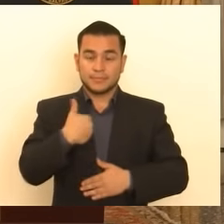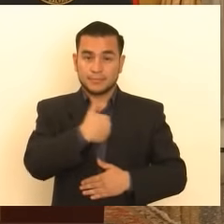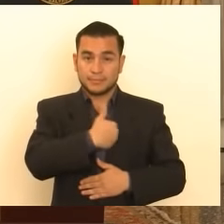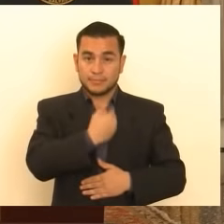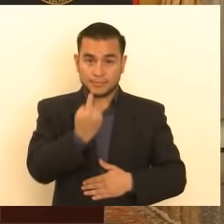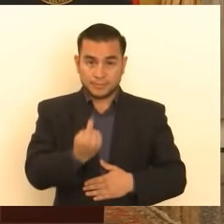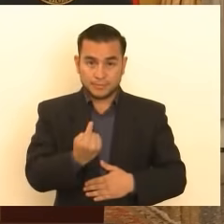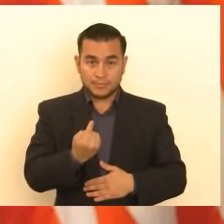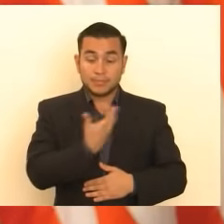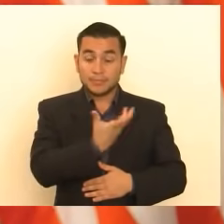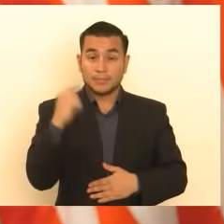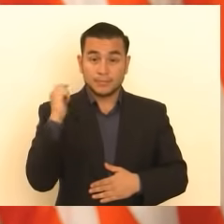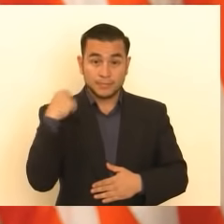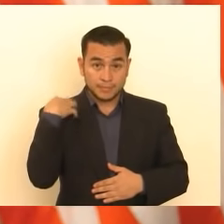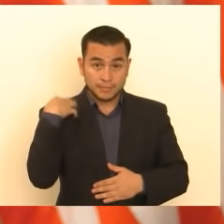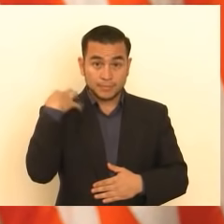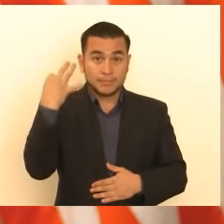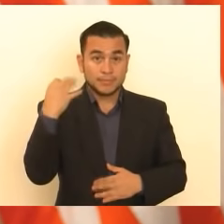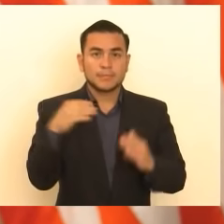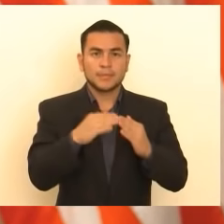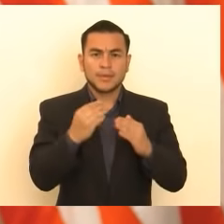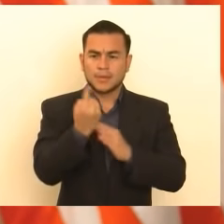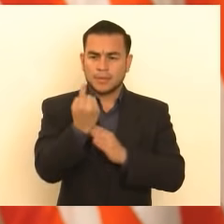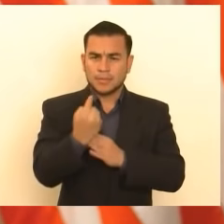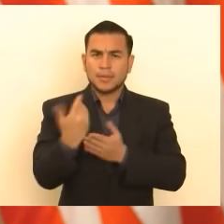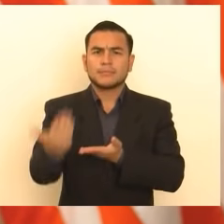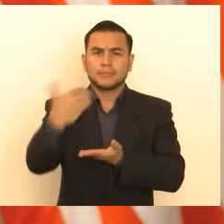carteras, a nuestros invitados, a nuestros huéspedes,